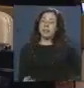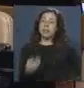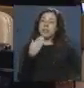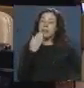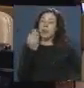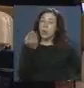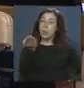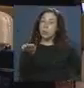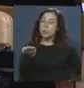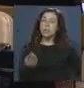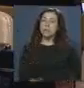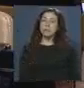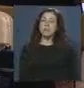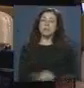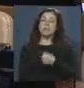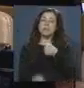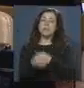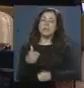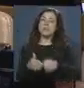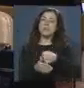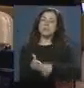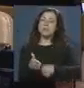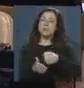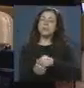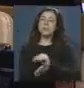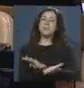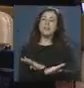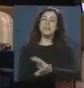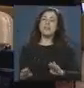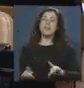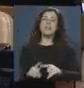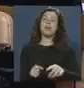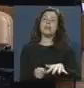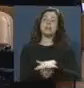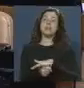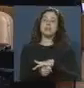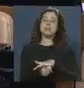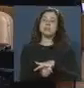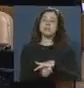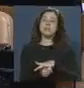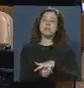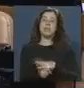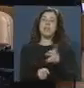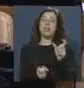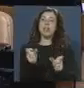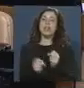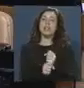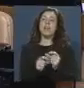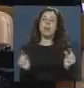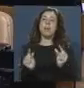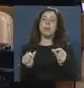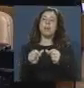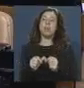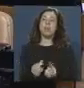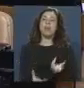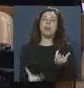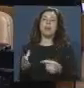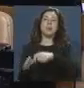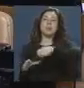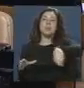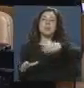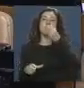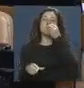usted, presidente, hemos luchado para terminar con la condición en la práctica de trabajador temporal de las manipuladoras de